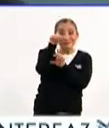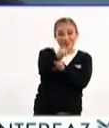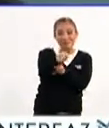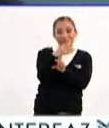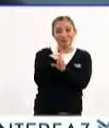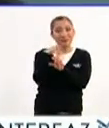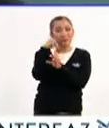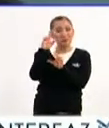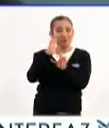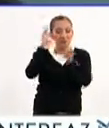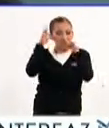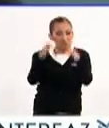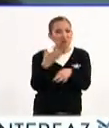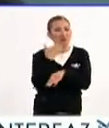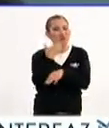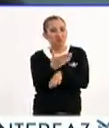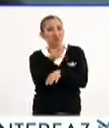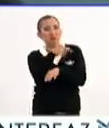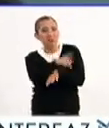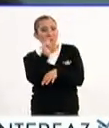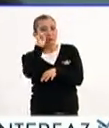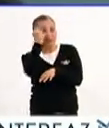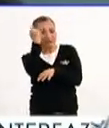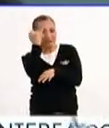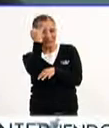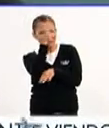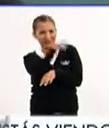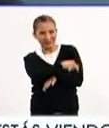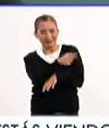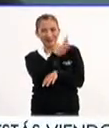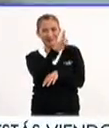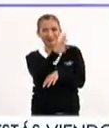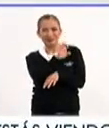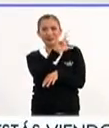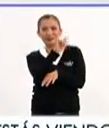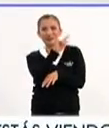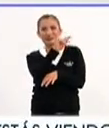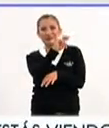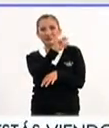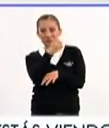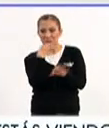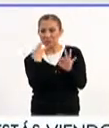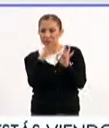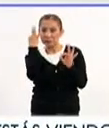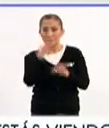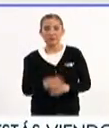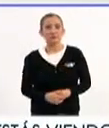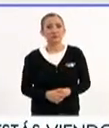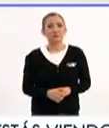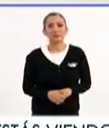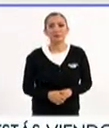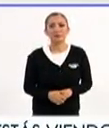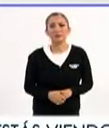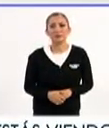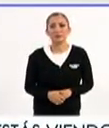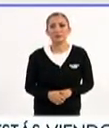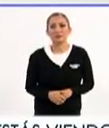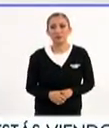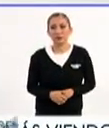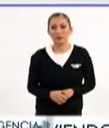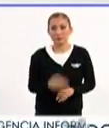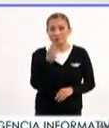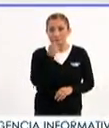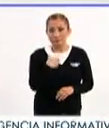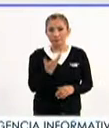y se pudo demostrar que en efecto esta predicción de la teoría de la relatividad también se cumple. Claro. De tal manera que,